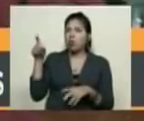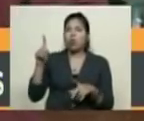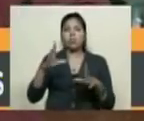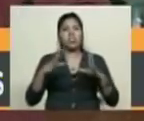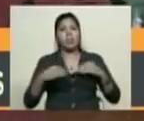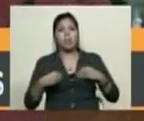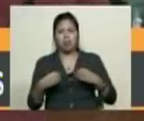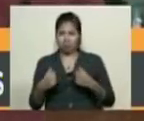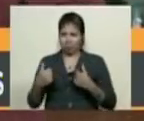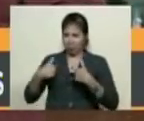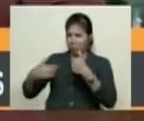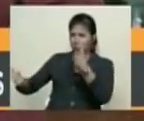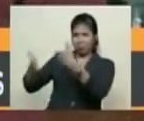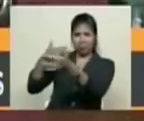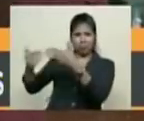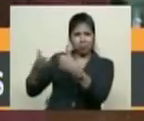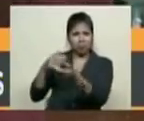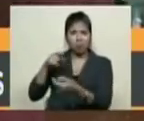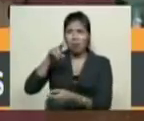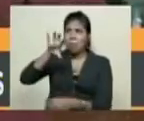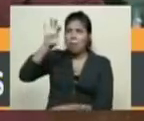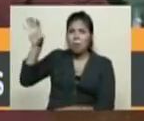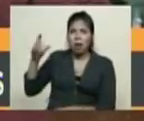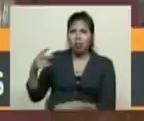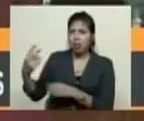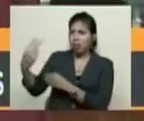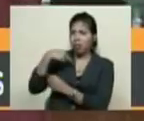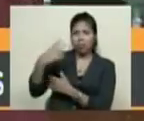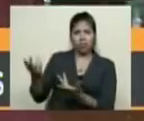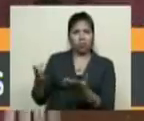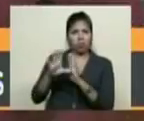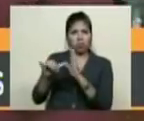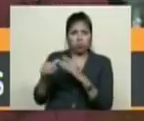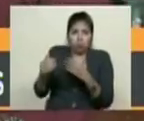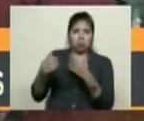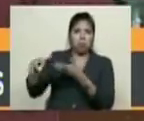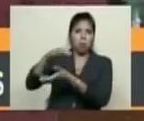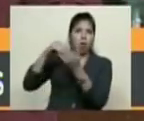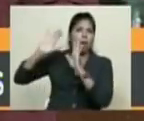nosotros que un gobierno extranjero no reconozca a la Constituyente? Allá ellos.